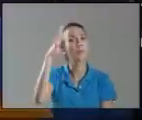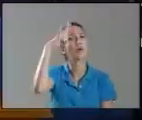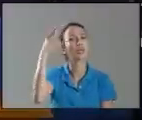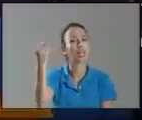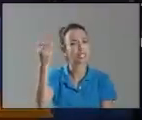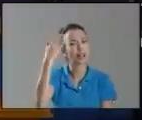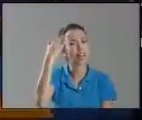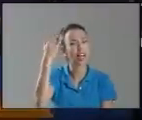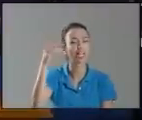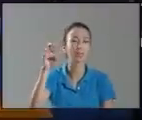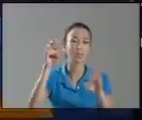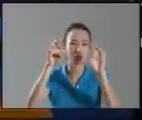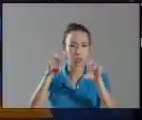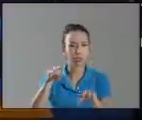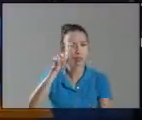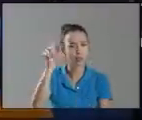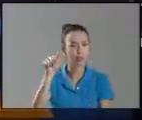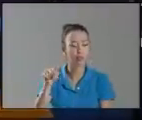Señor?